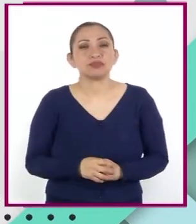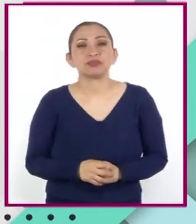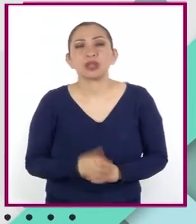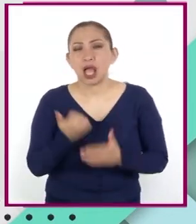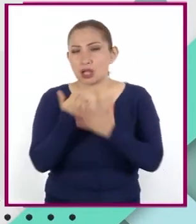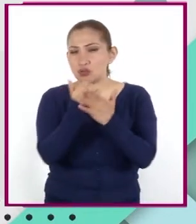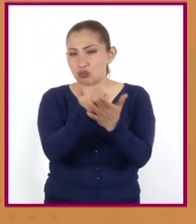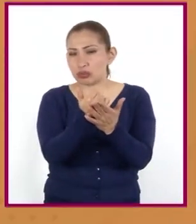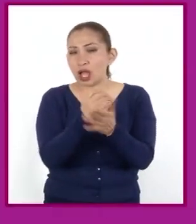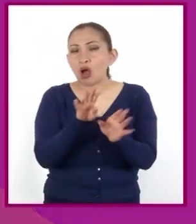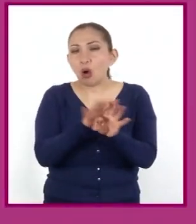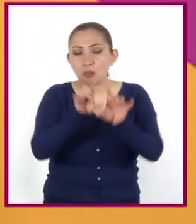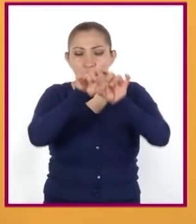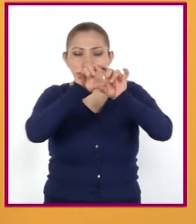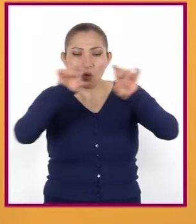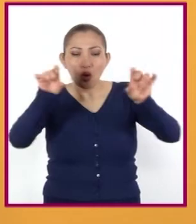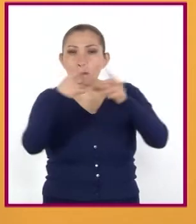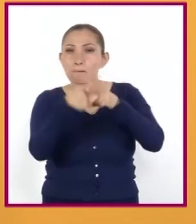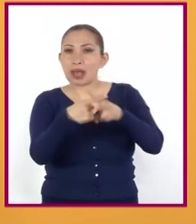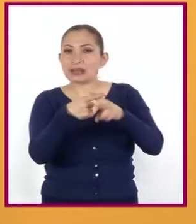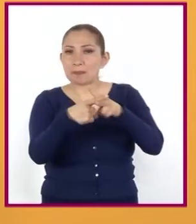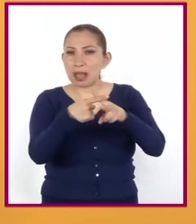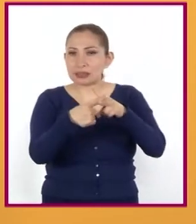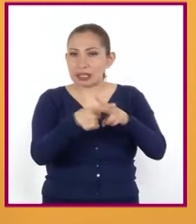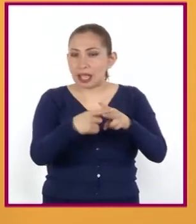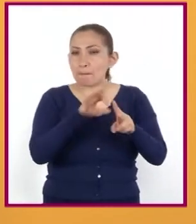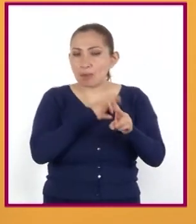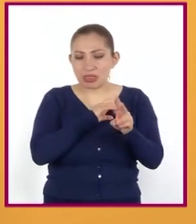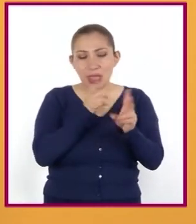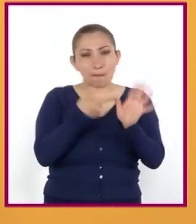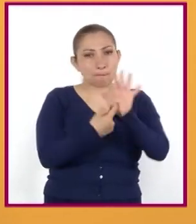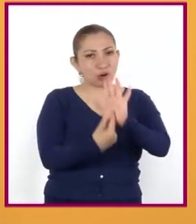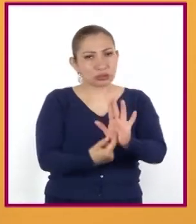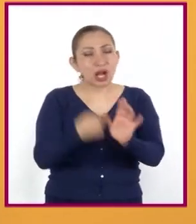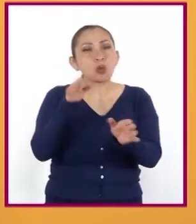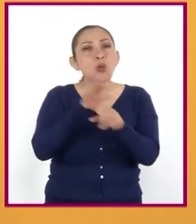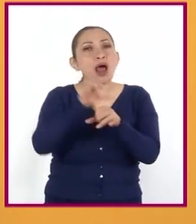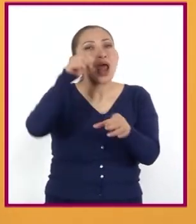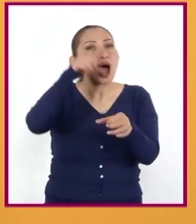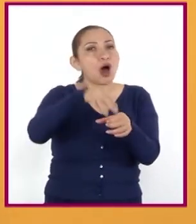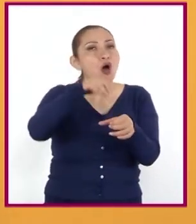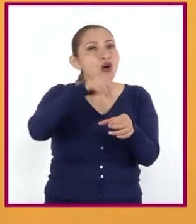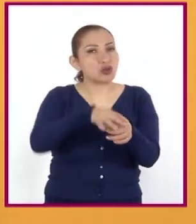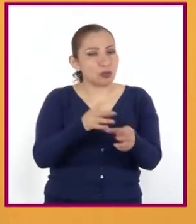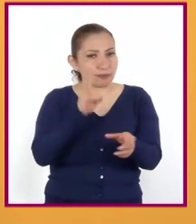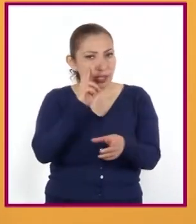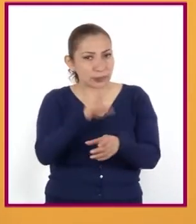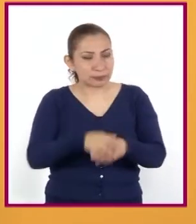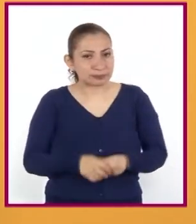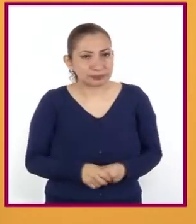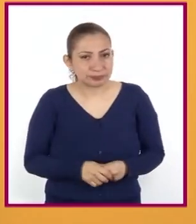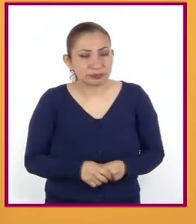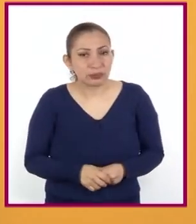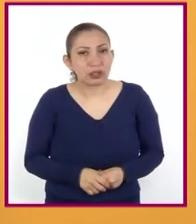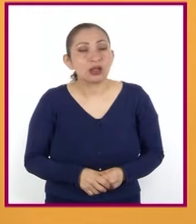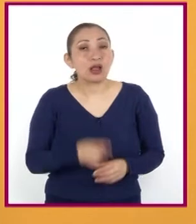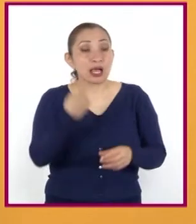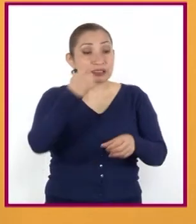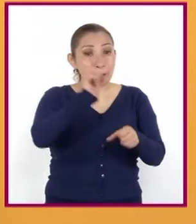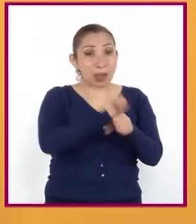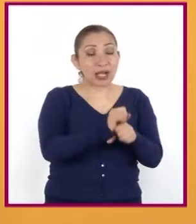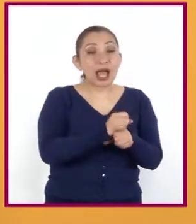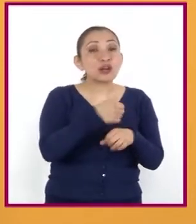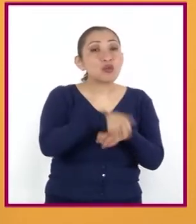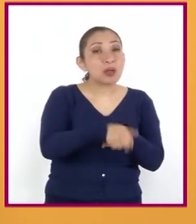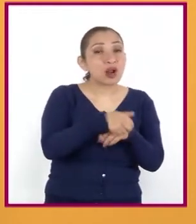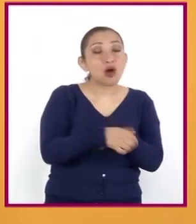Ayudemos buscando la expresión matemática que le permita expresar el ahorro que lleva considerando el número de la semana y